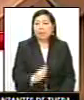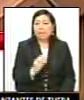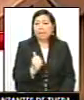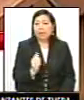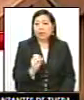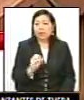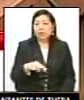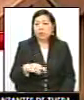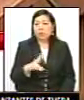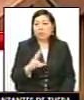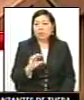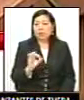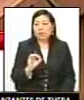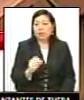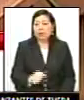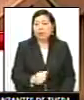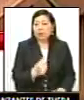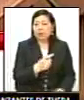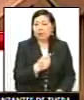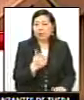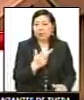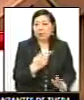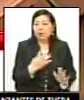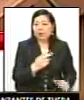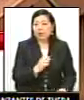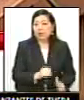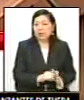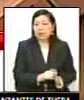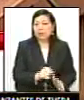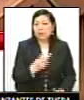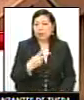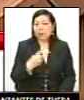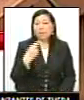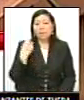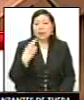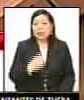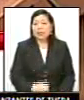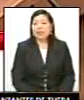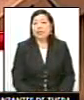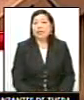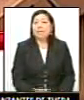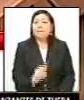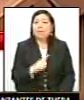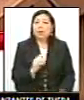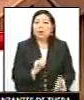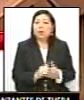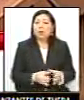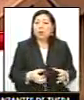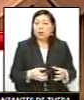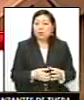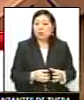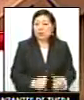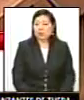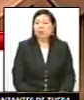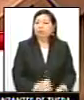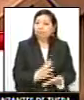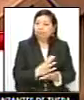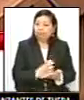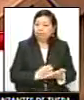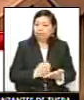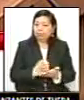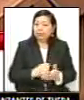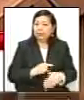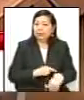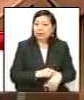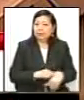Iglesias, por la presunta infracción al artículo 139, inciso 2 de la Constitución Política y por la presunta comisión del delito de omisión, rehusamiento o demora